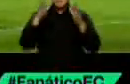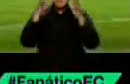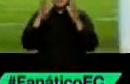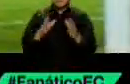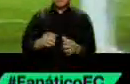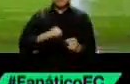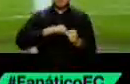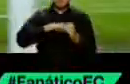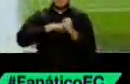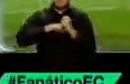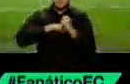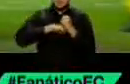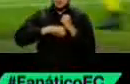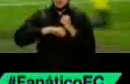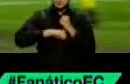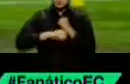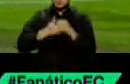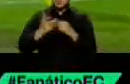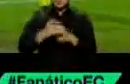Gaucho